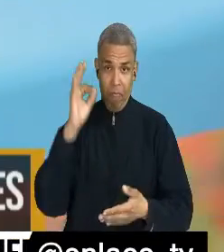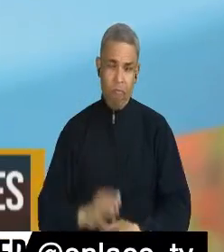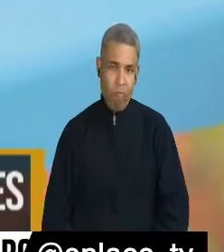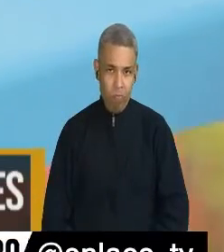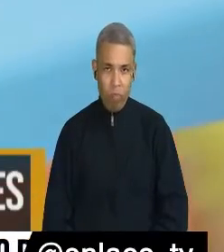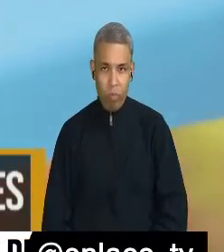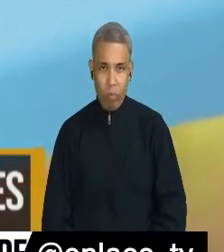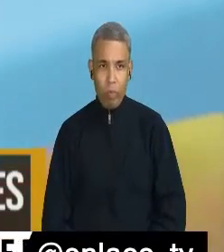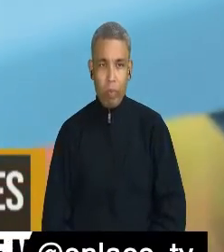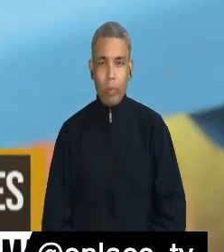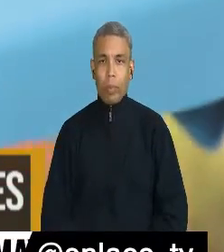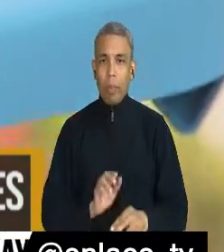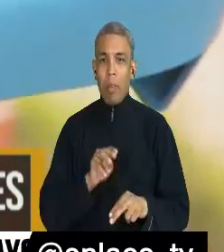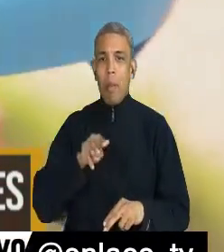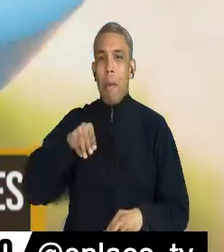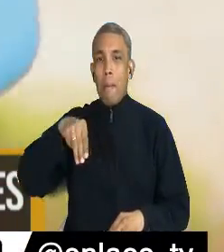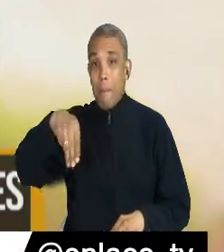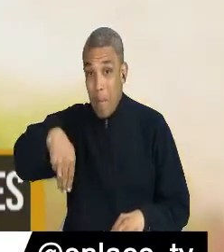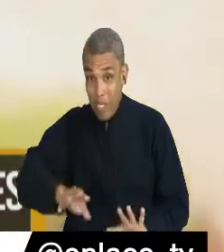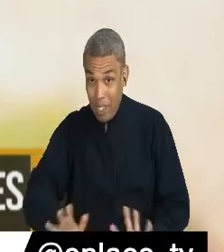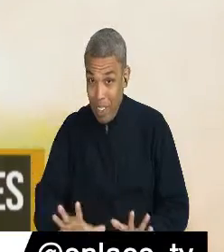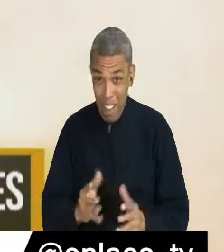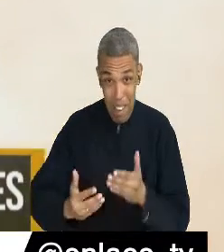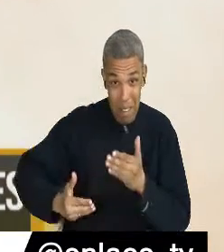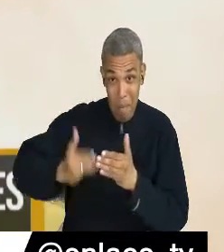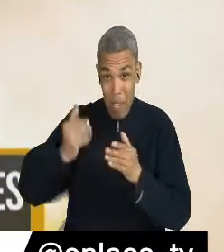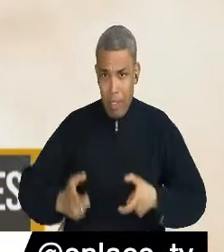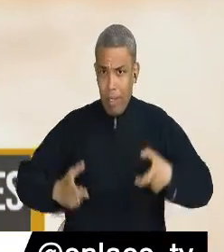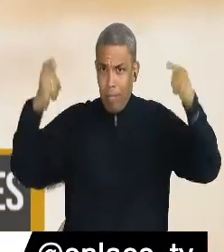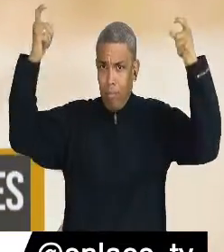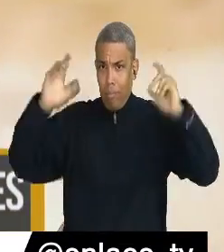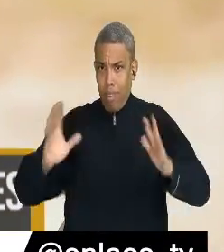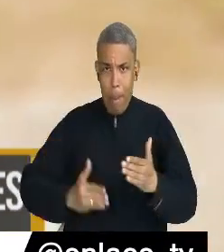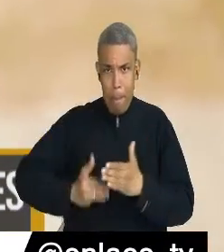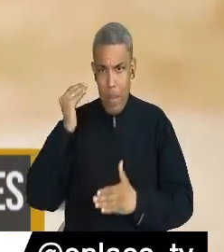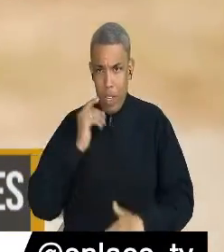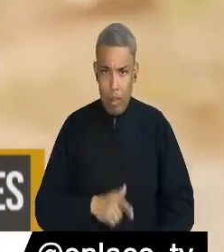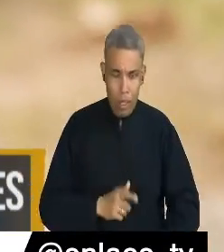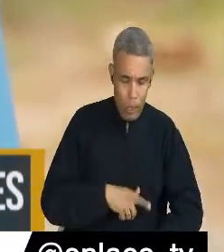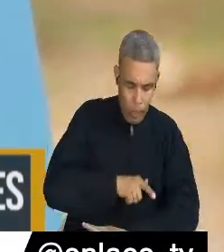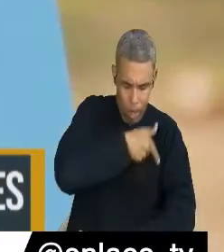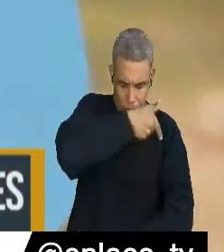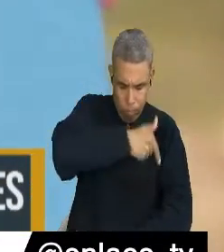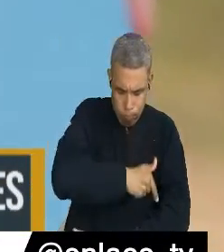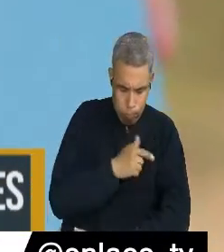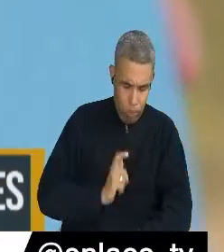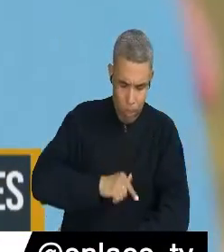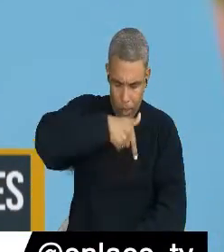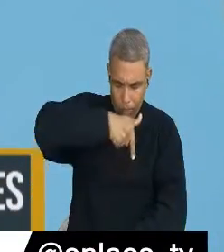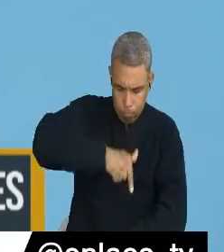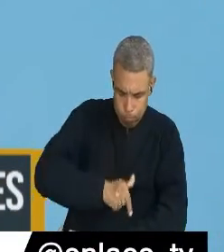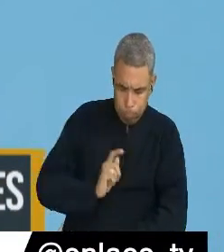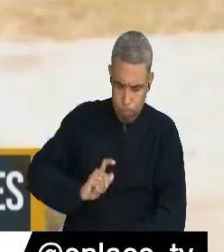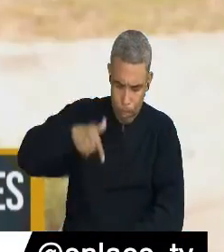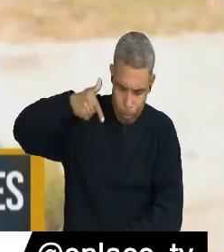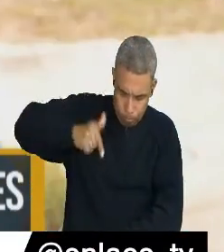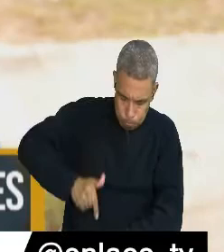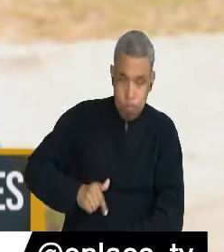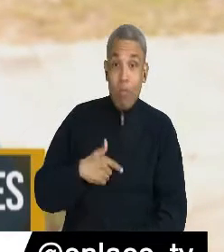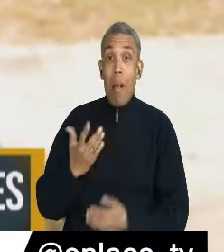este martes 25 de abril comenzarán en el escenario deportivo las labores de perforación y no se descarta que sean el alcalde de barrancabermeja